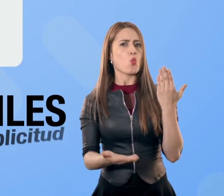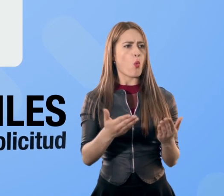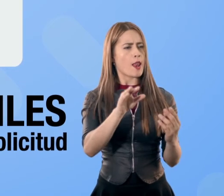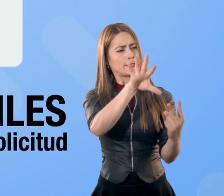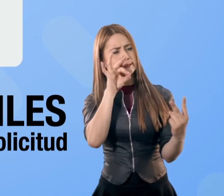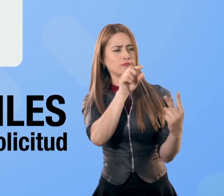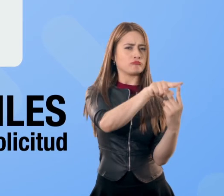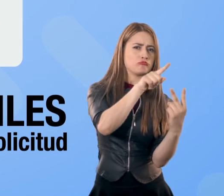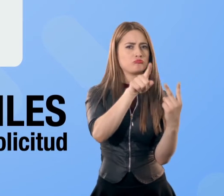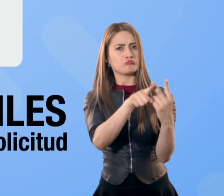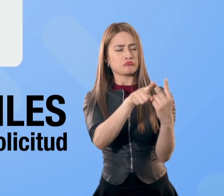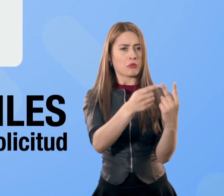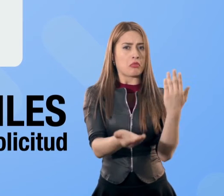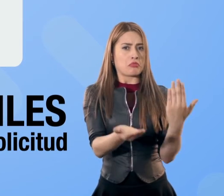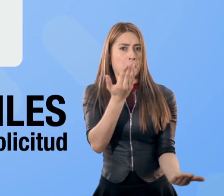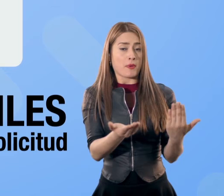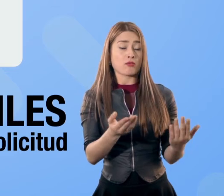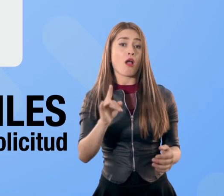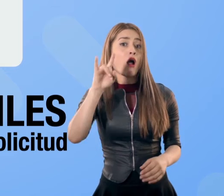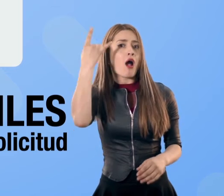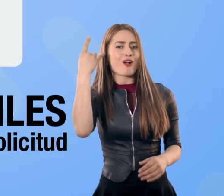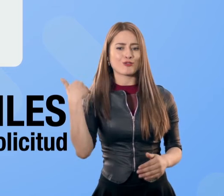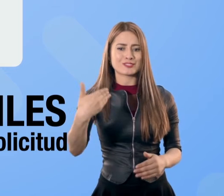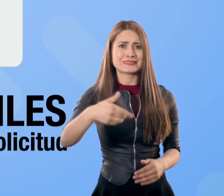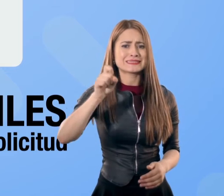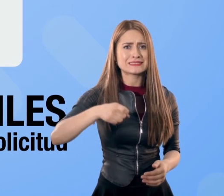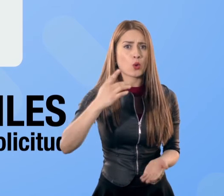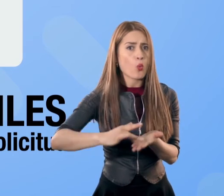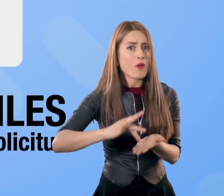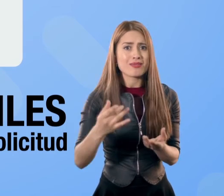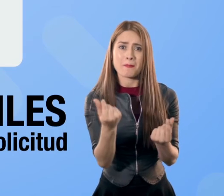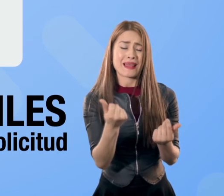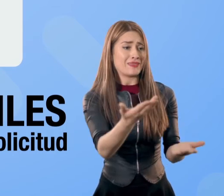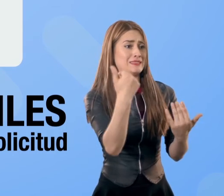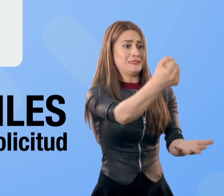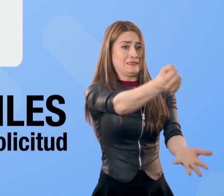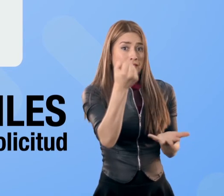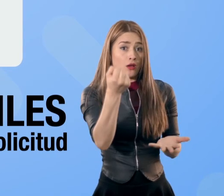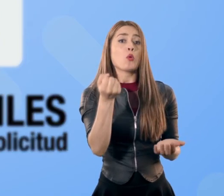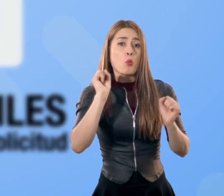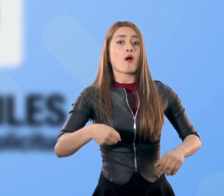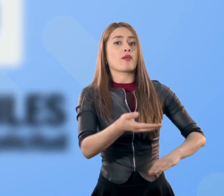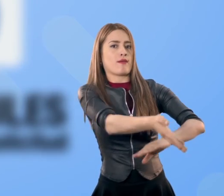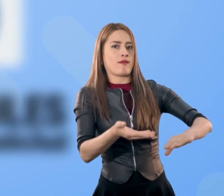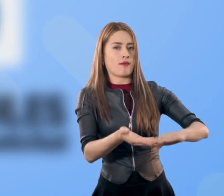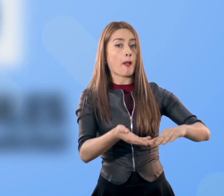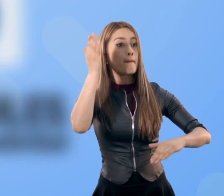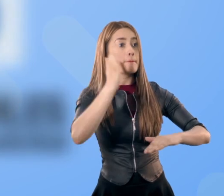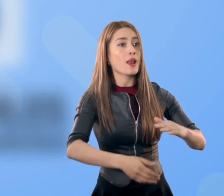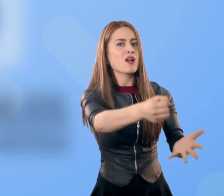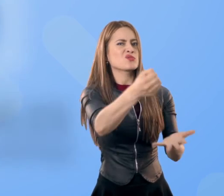Dependiendo de la opción de inversión que escojas, puedes disponer de inmediato de los recursos y recibirlos dentro de los 3 días hábiles siguientes